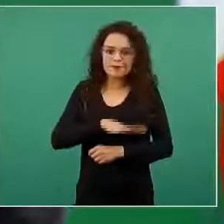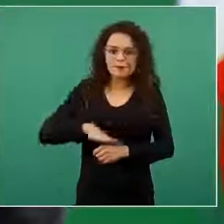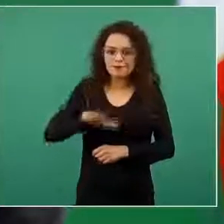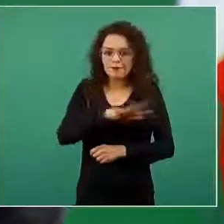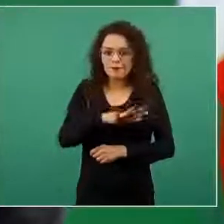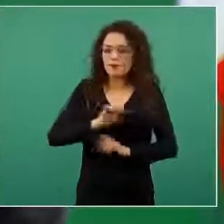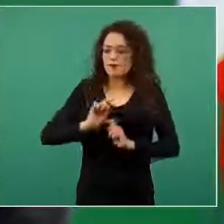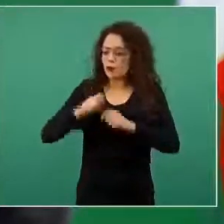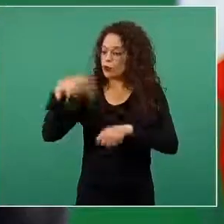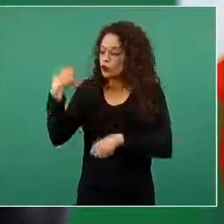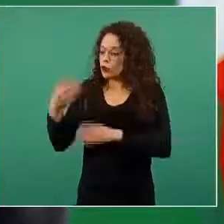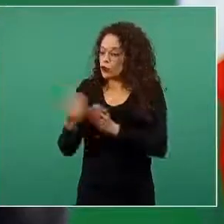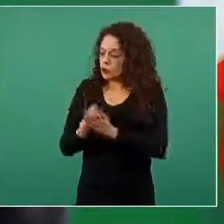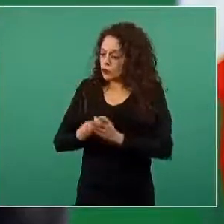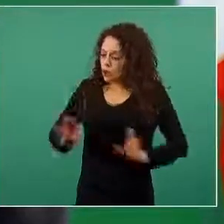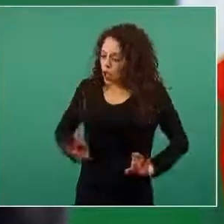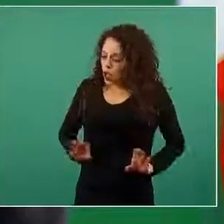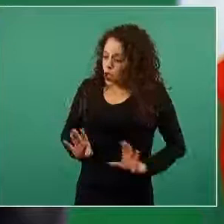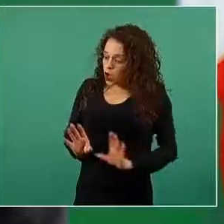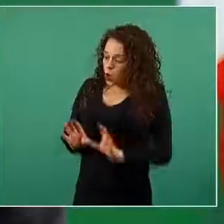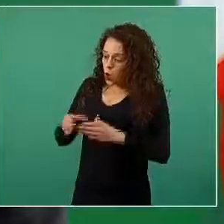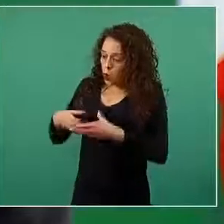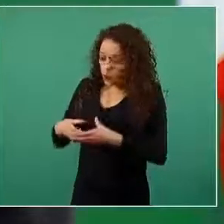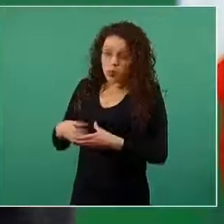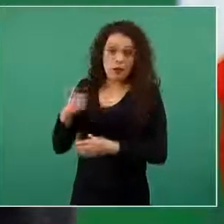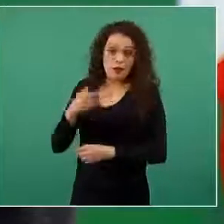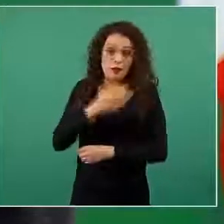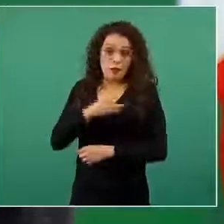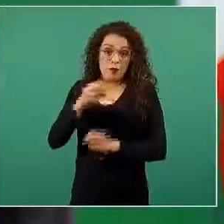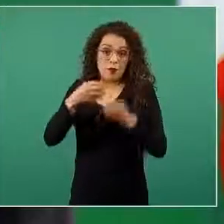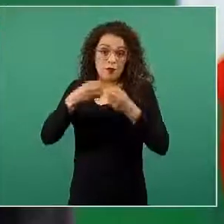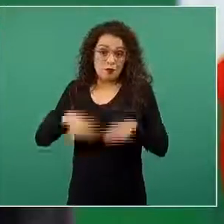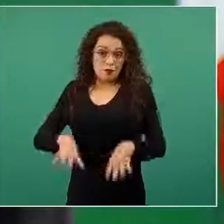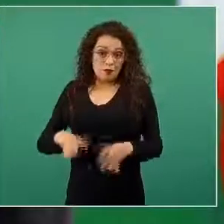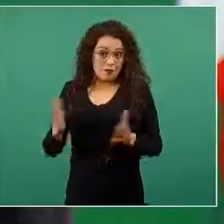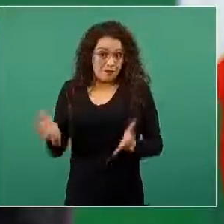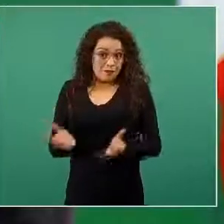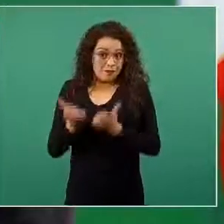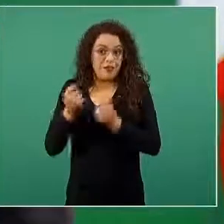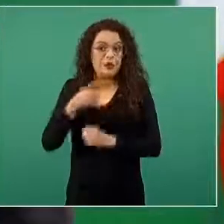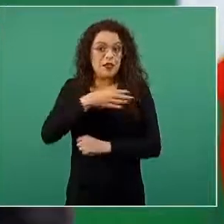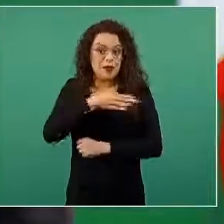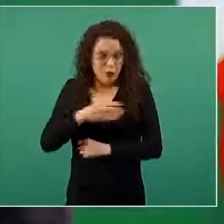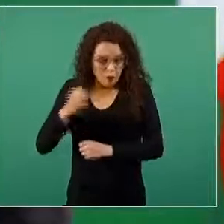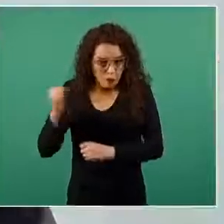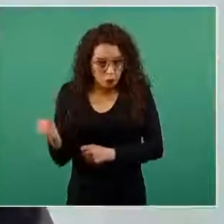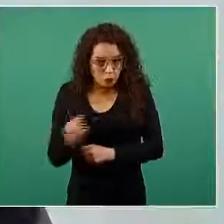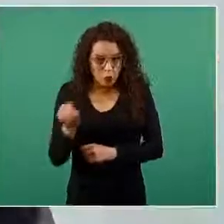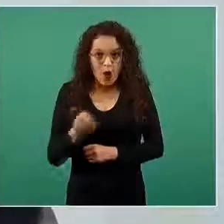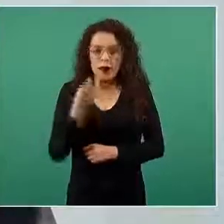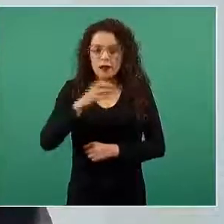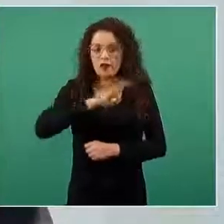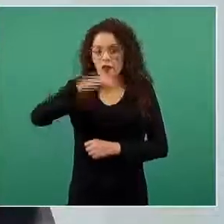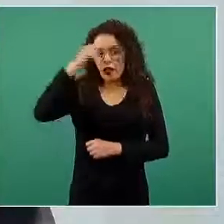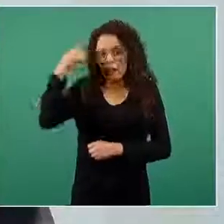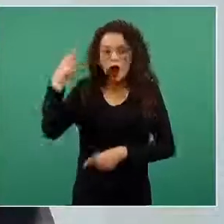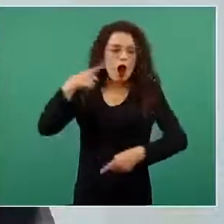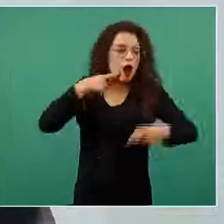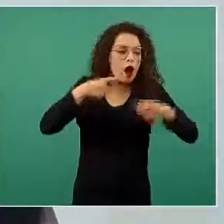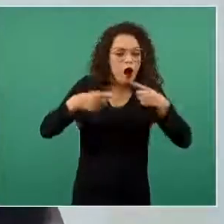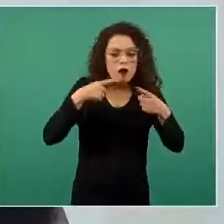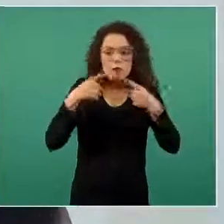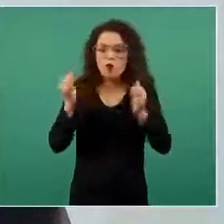de la comunidad nunca se perdió, afortunadamente, y entonces esto nos permitió poder tener esta conversación de uno a